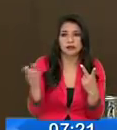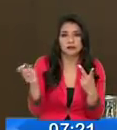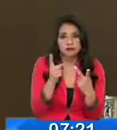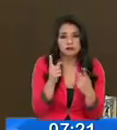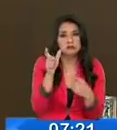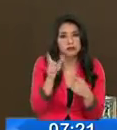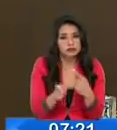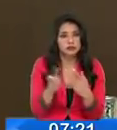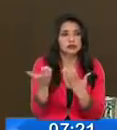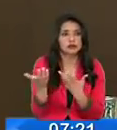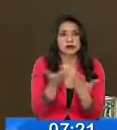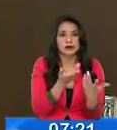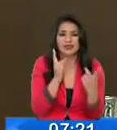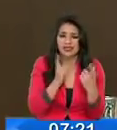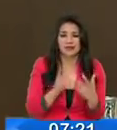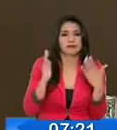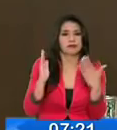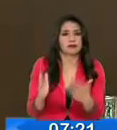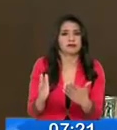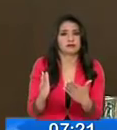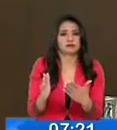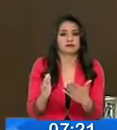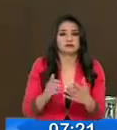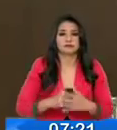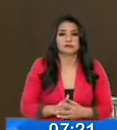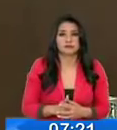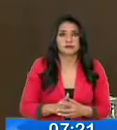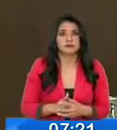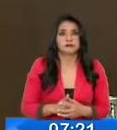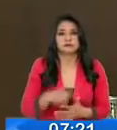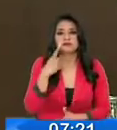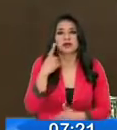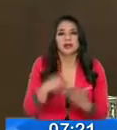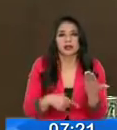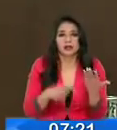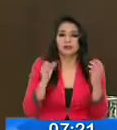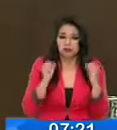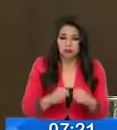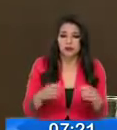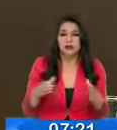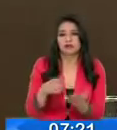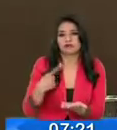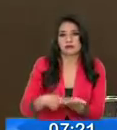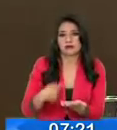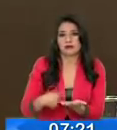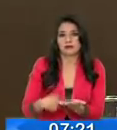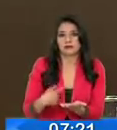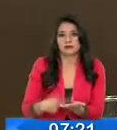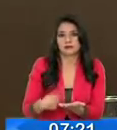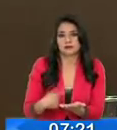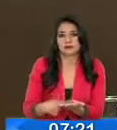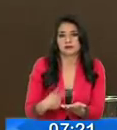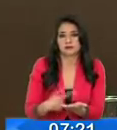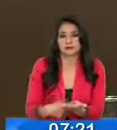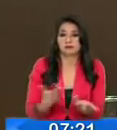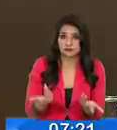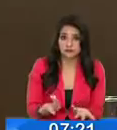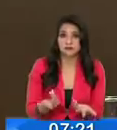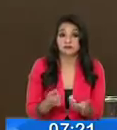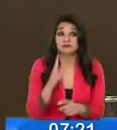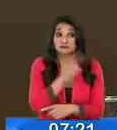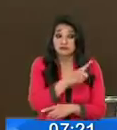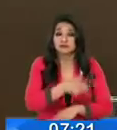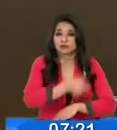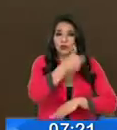pueden existir en el caso de víctimas de violencia, para que ellos hagan ese análisis constitucional, porque son el único órgano